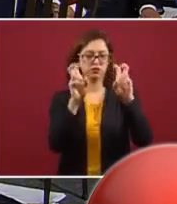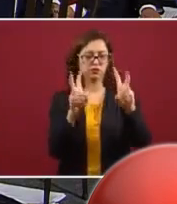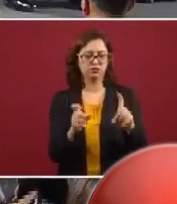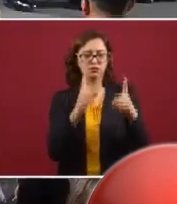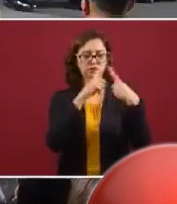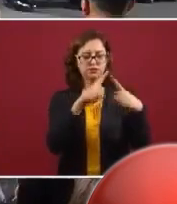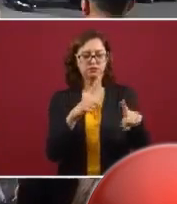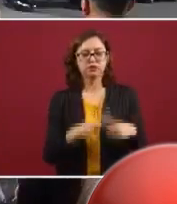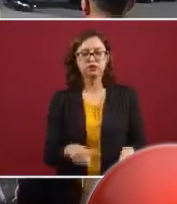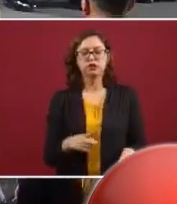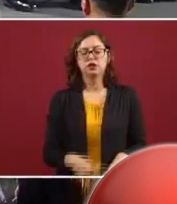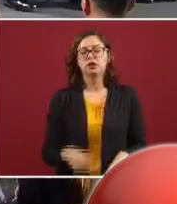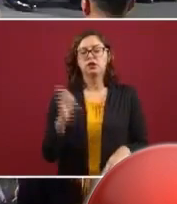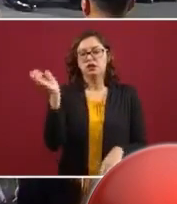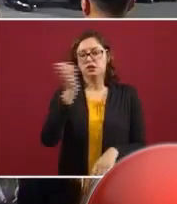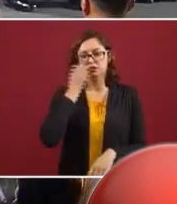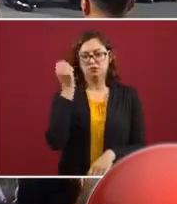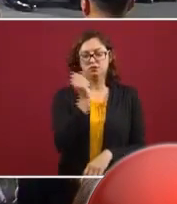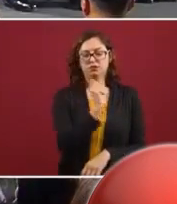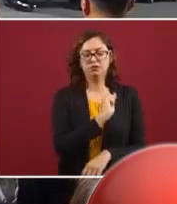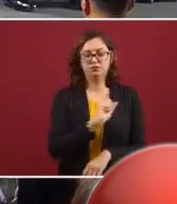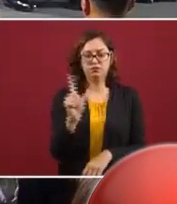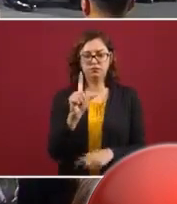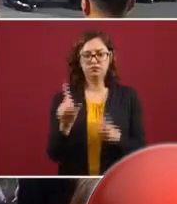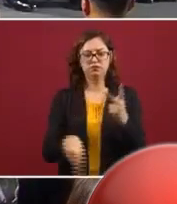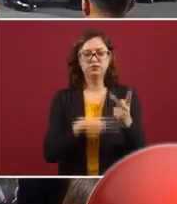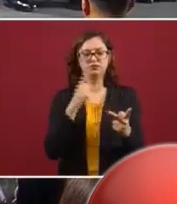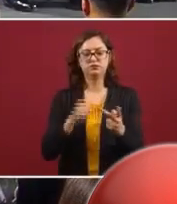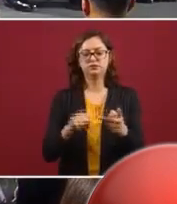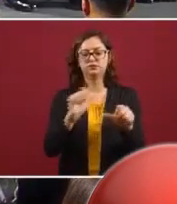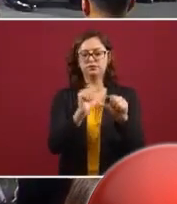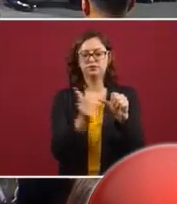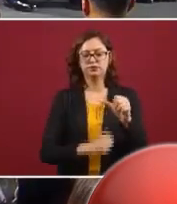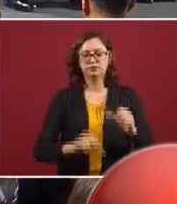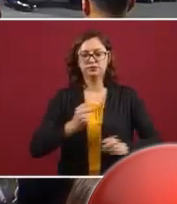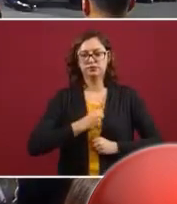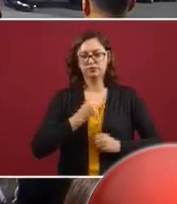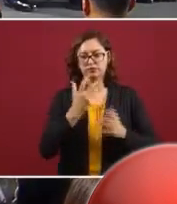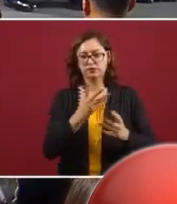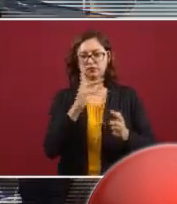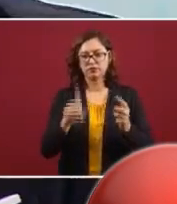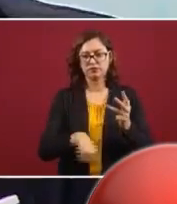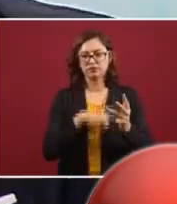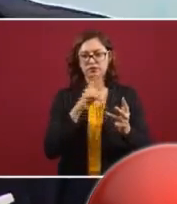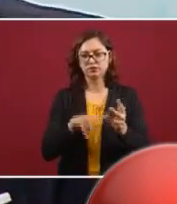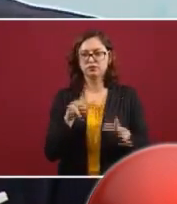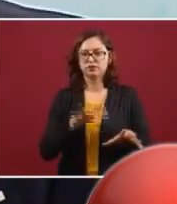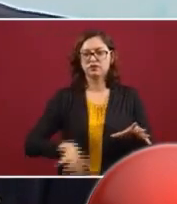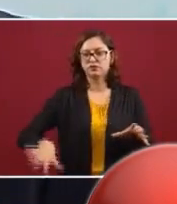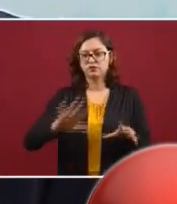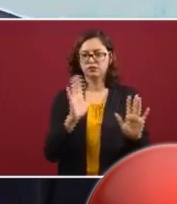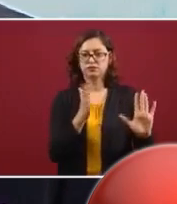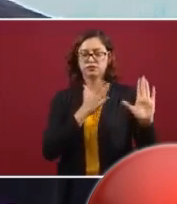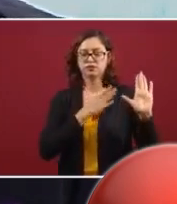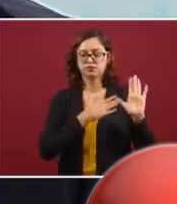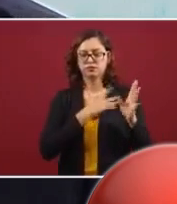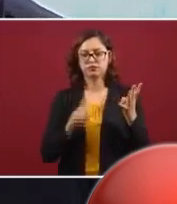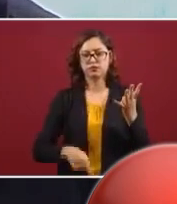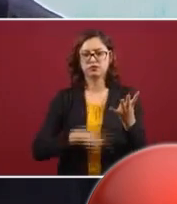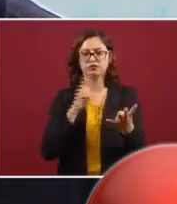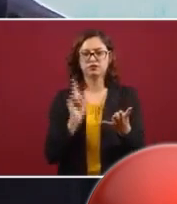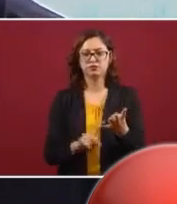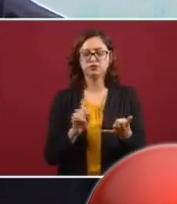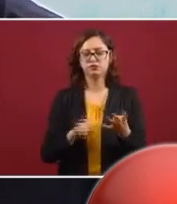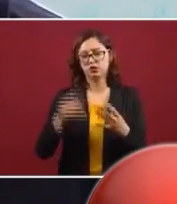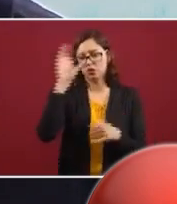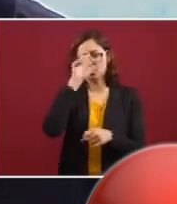académico, la segunda, expresiones artísticas y artes populares, la tercera, compromiso social, la cuarta, fortalecimiento